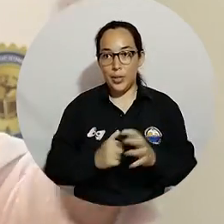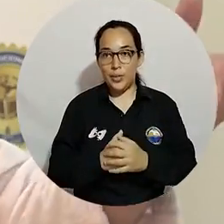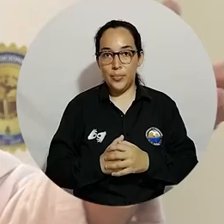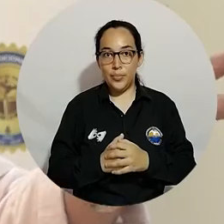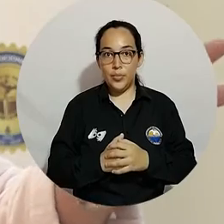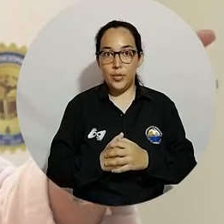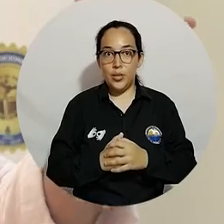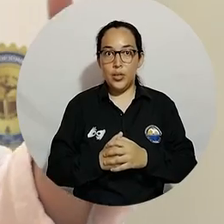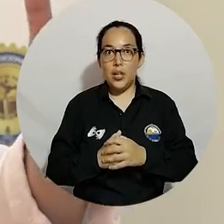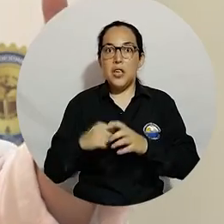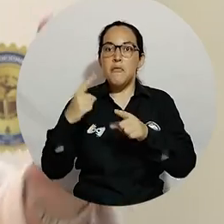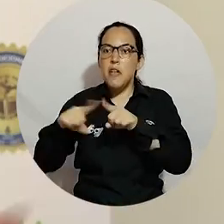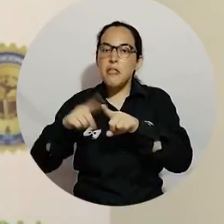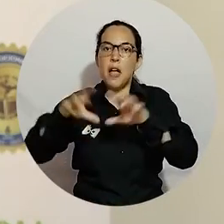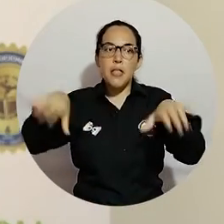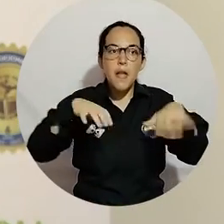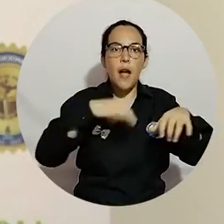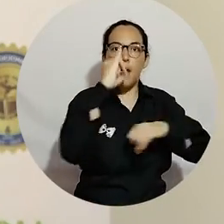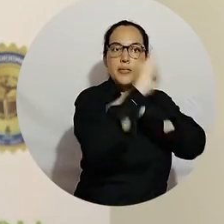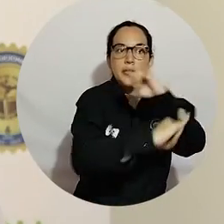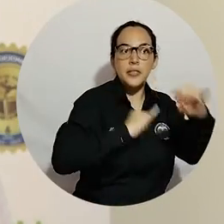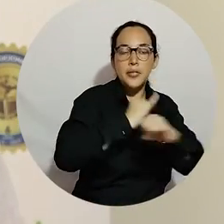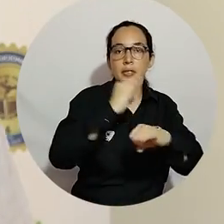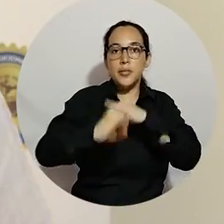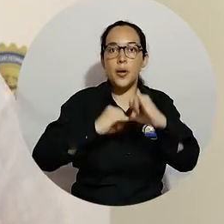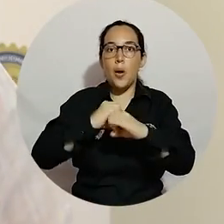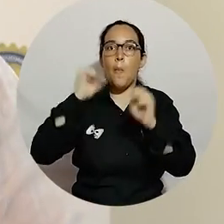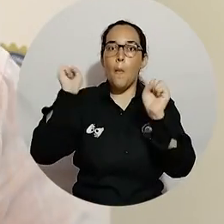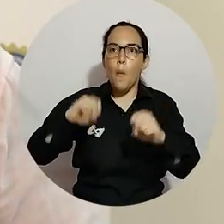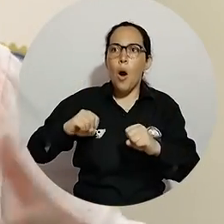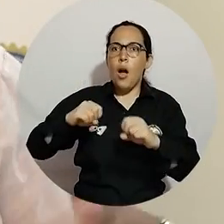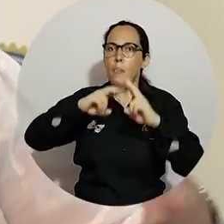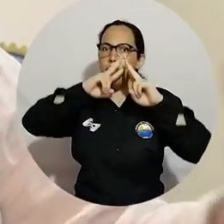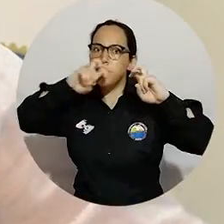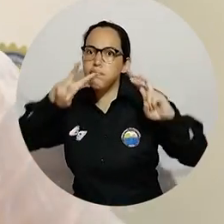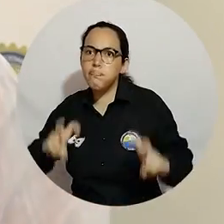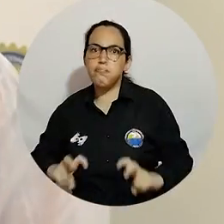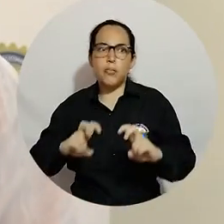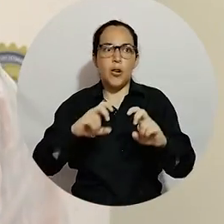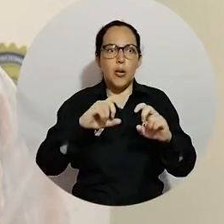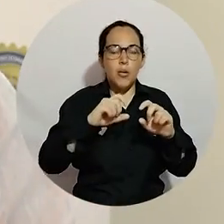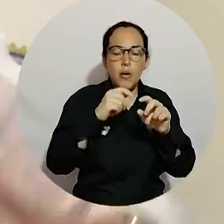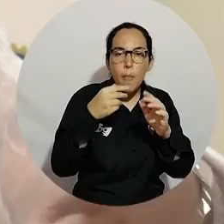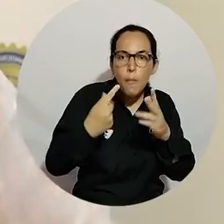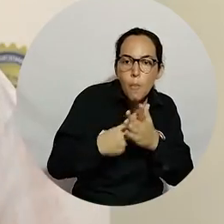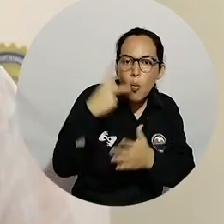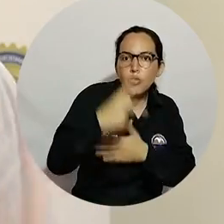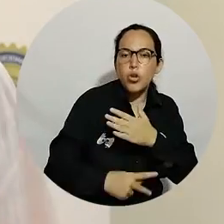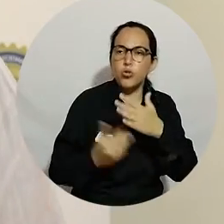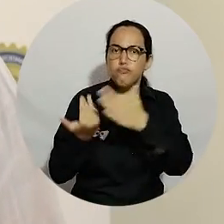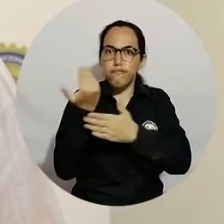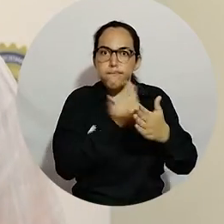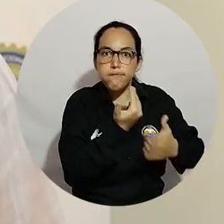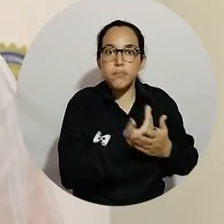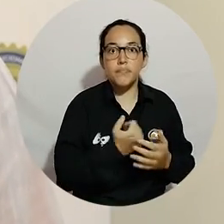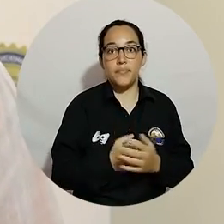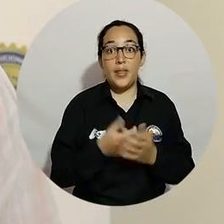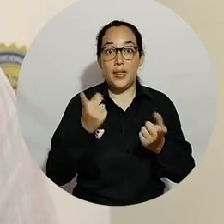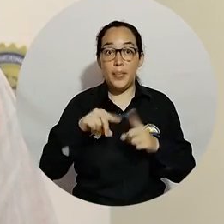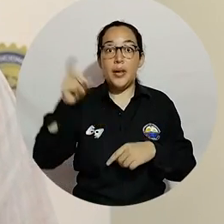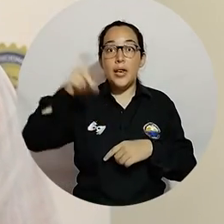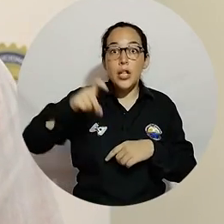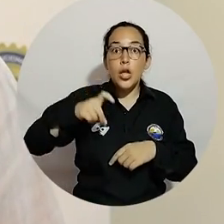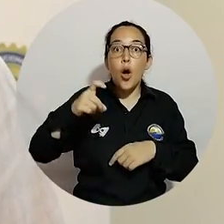de eventos internacionales en donde puedan hacer docencia, investigación, extensión y hasta emprendimiento.